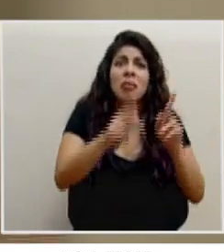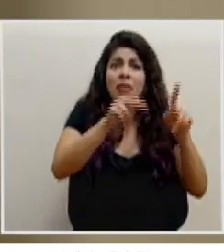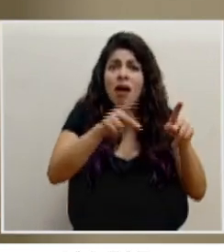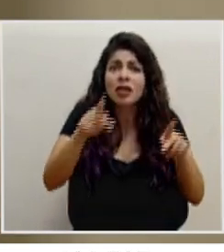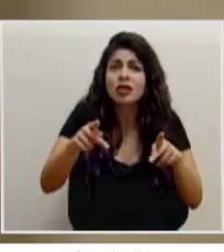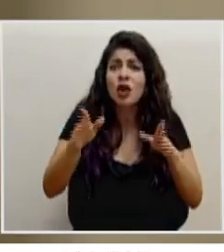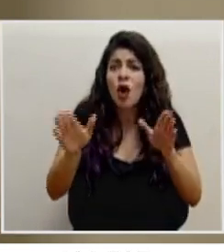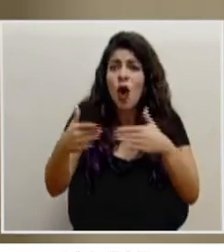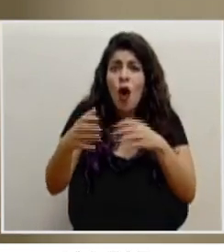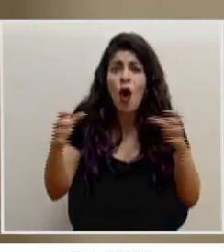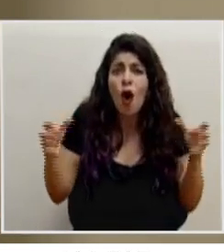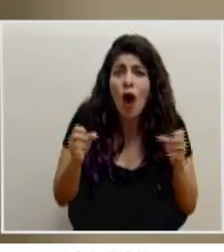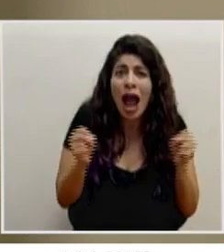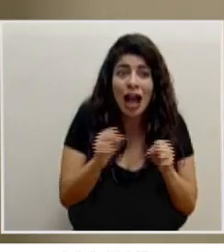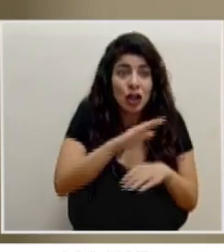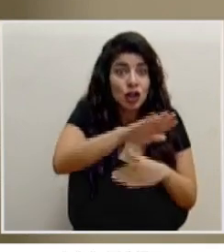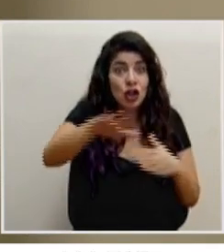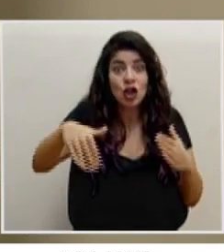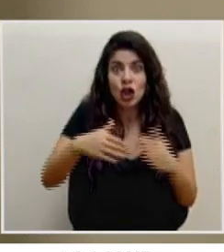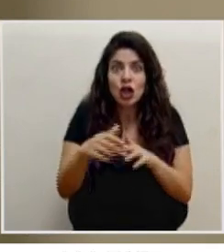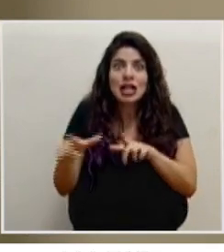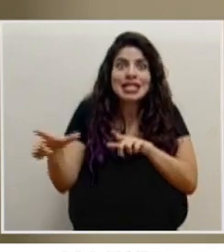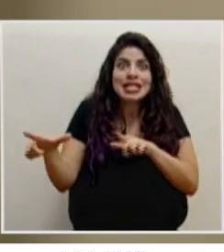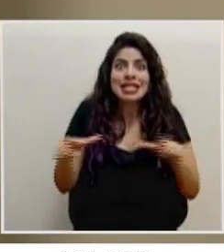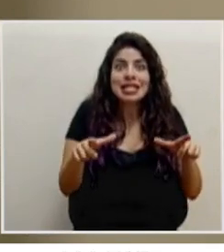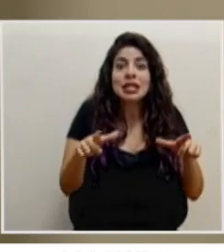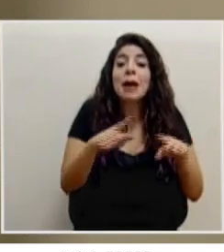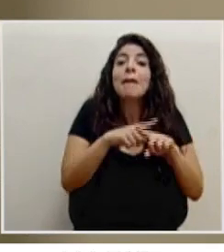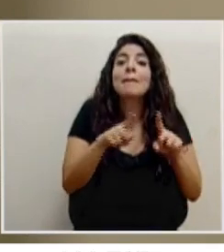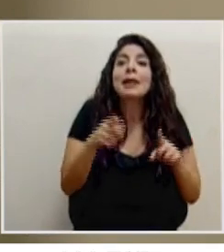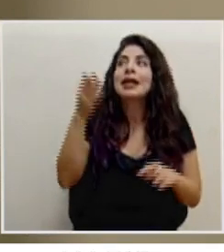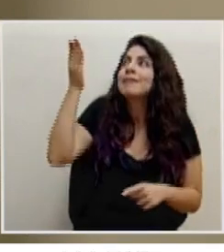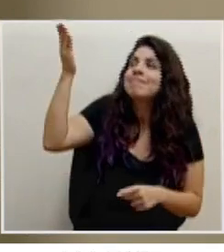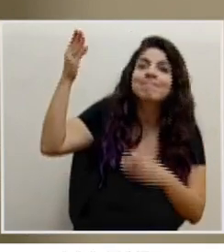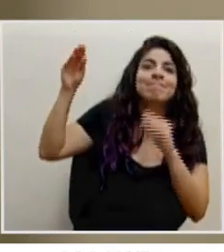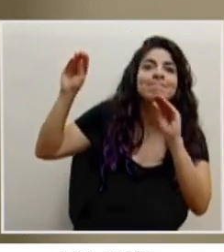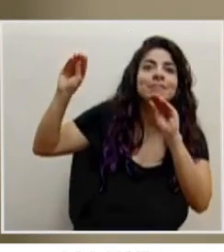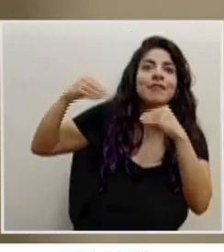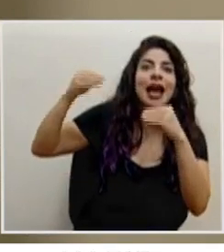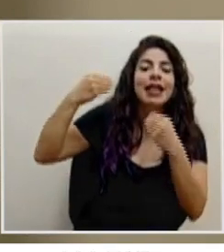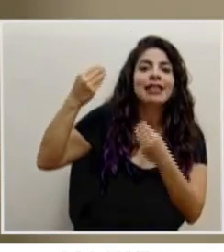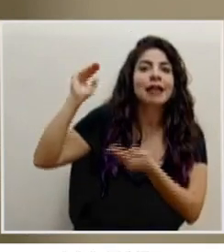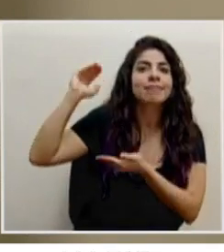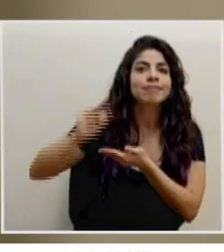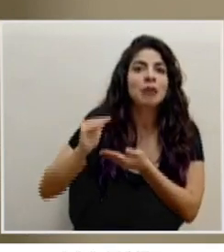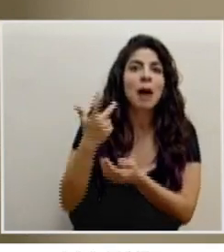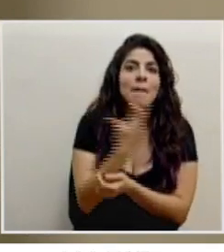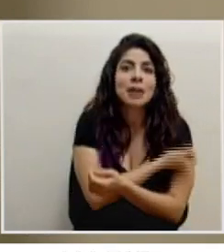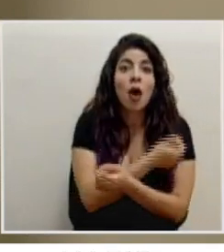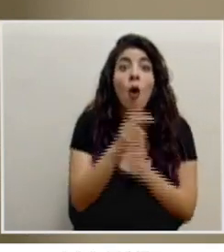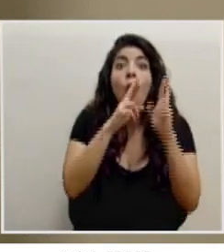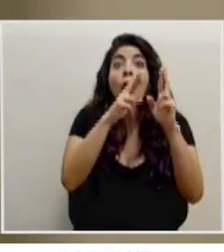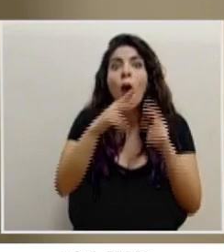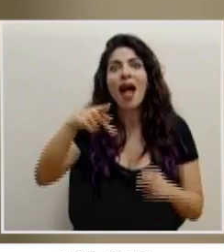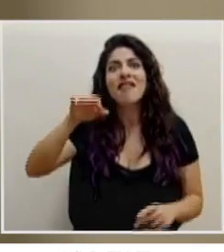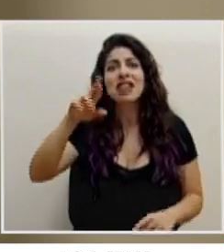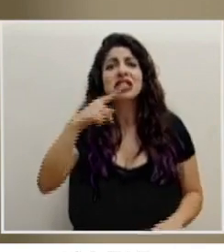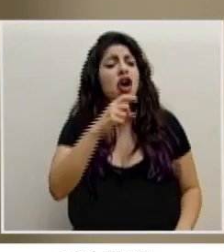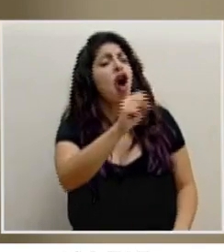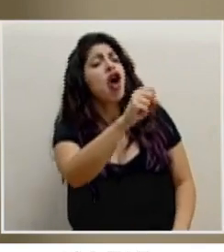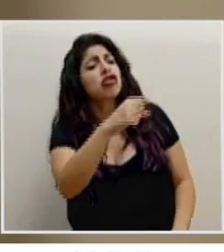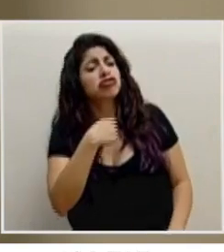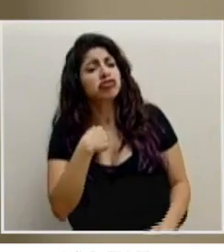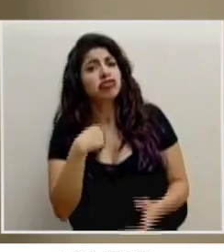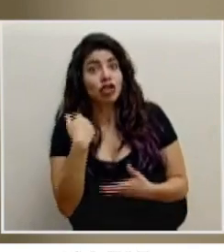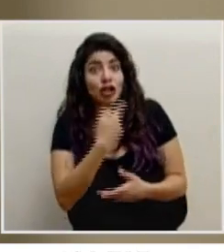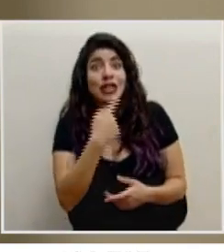los congeladores, todo estaría para poder hacerlo, pero es que no hay disponibilidad de vacuna. Los contratos, ojalá Pfizer nos hubiera dicho así, nosotros se lo